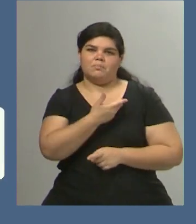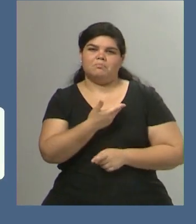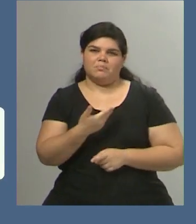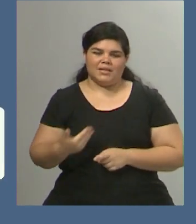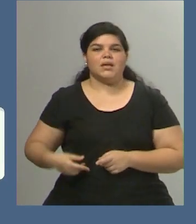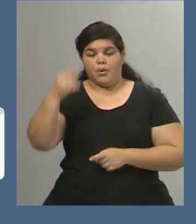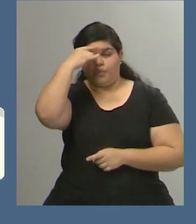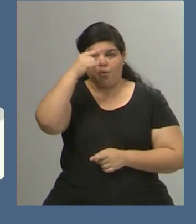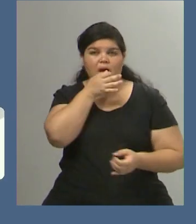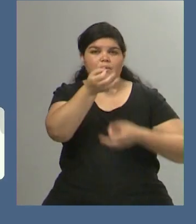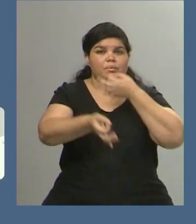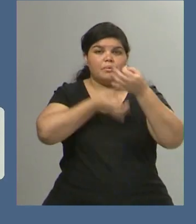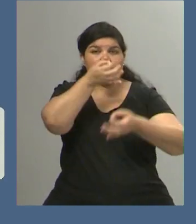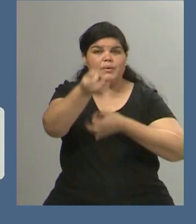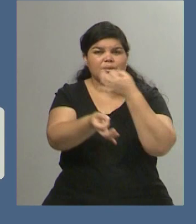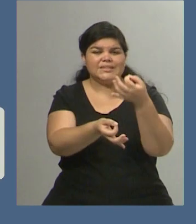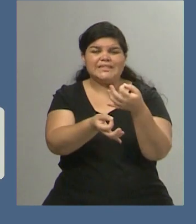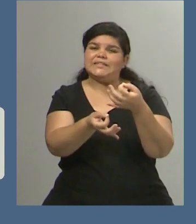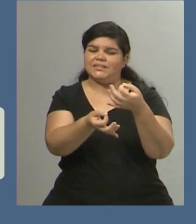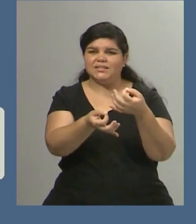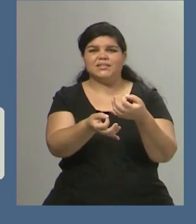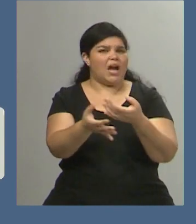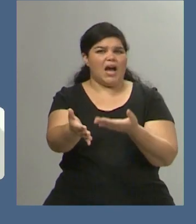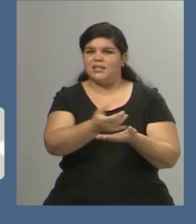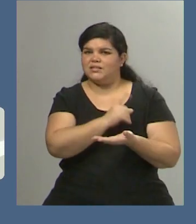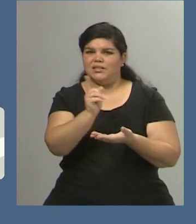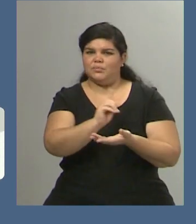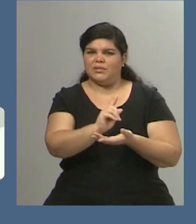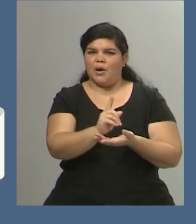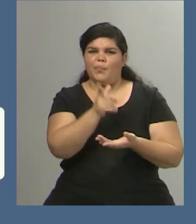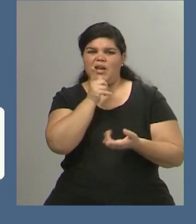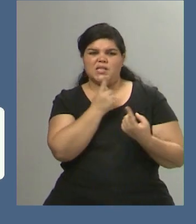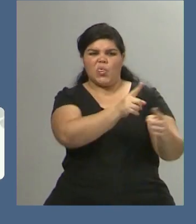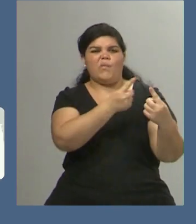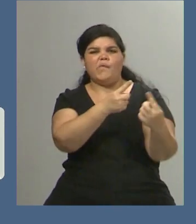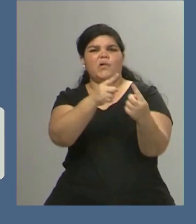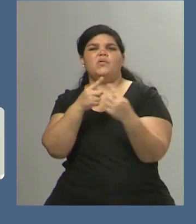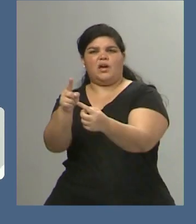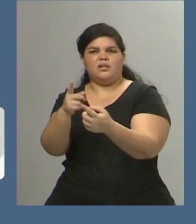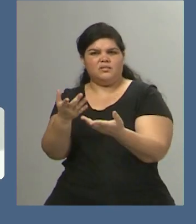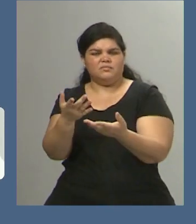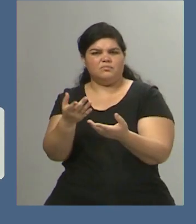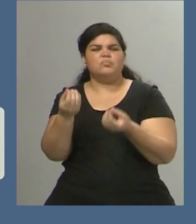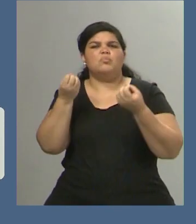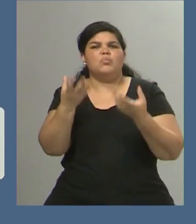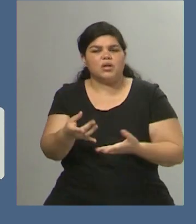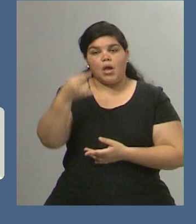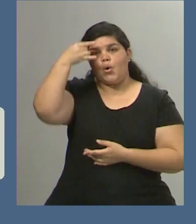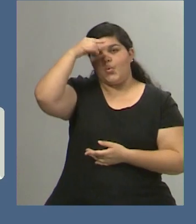algunas diferencias. La pregunta que uno hace es, ¿por qué, por ejemplo, Uruguay tiene ese interés de